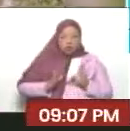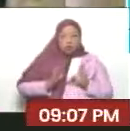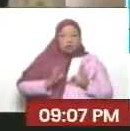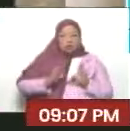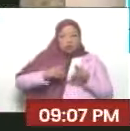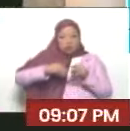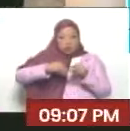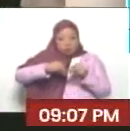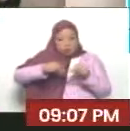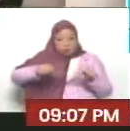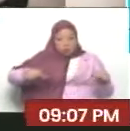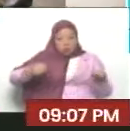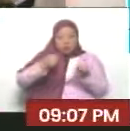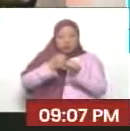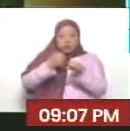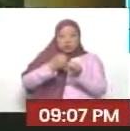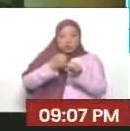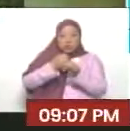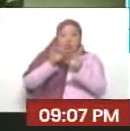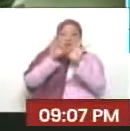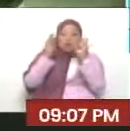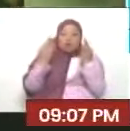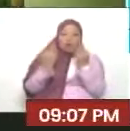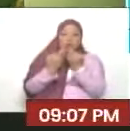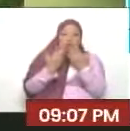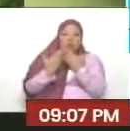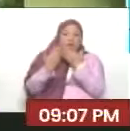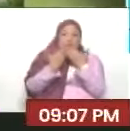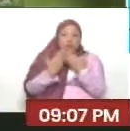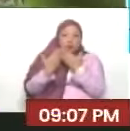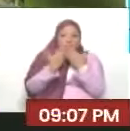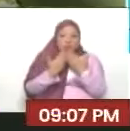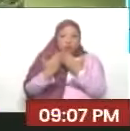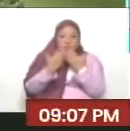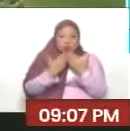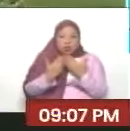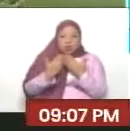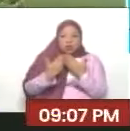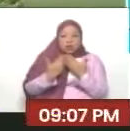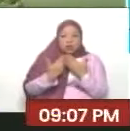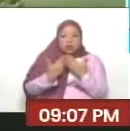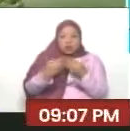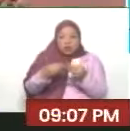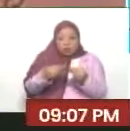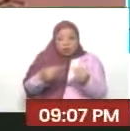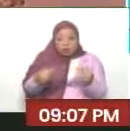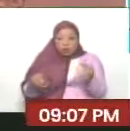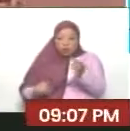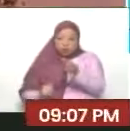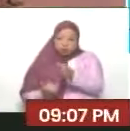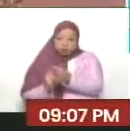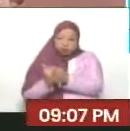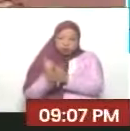agricultor. Correcto. Estudié, y pero mantuviste tu nunca origen, me aparté de la magia de la agricultura.